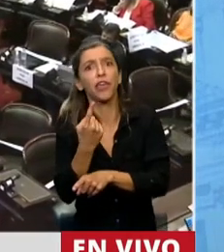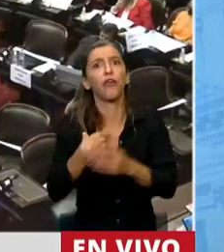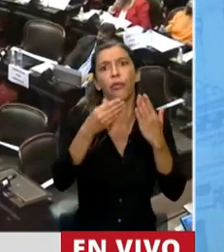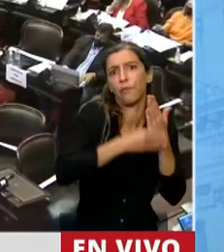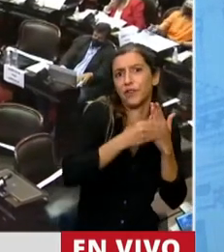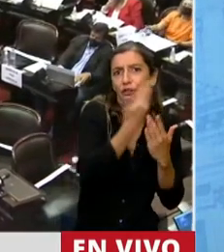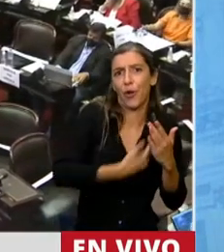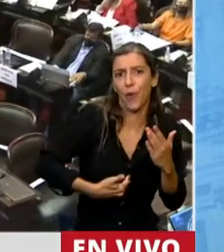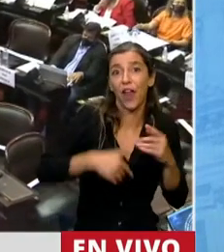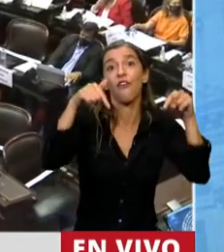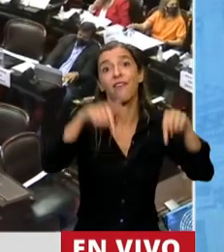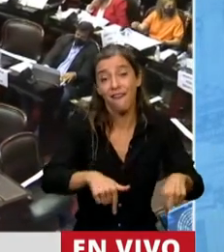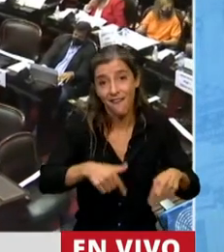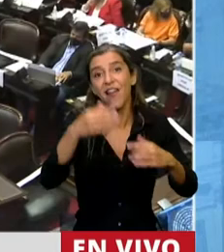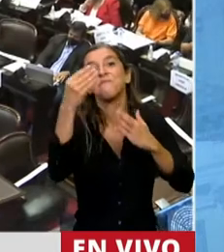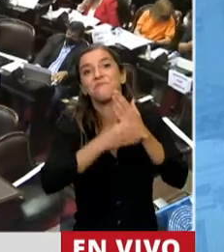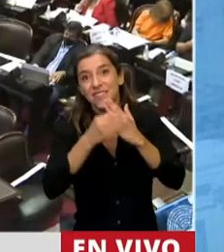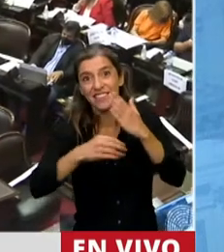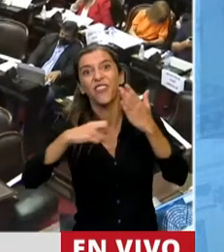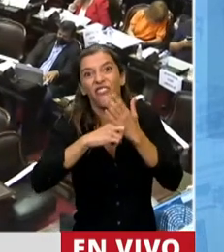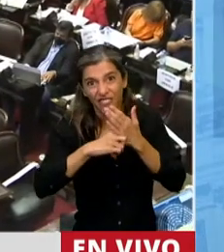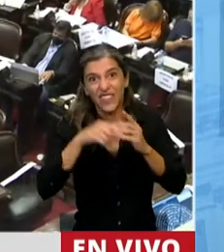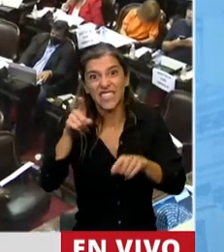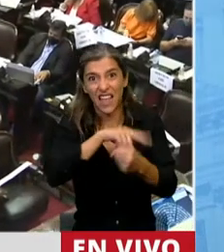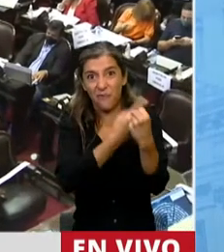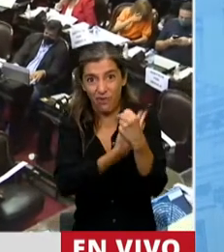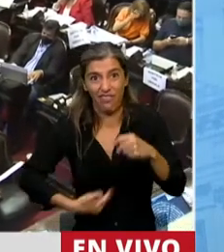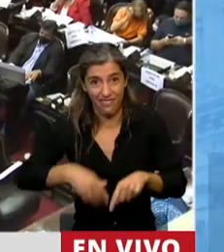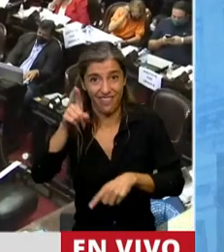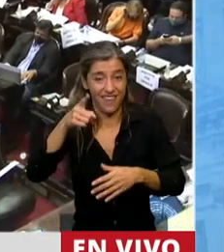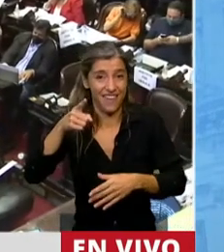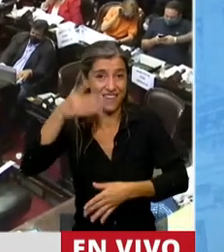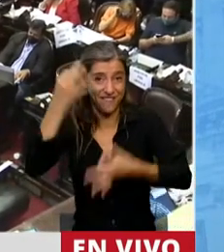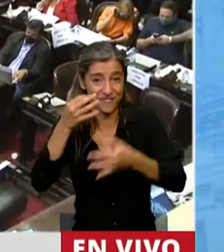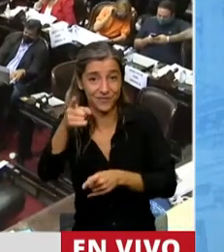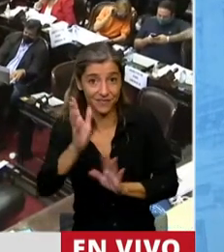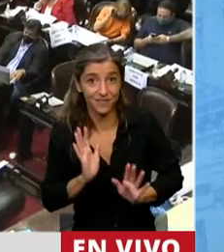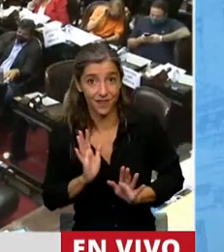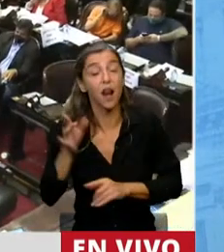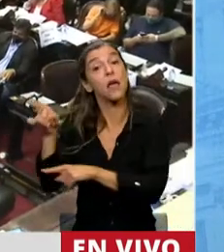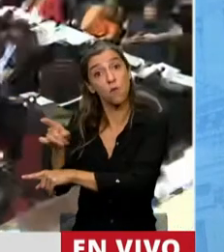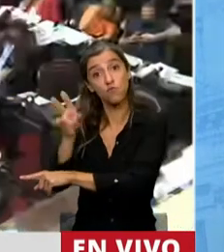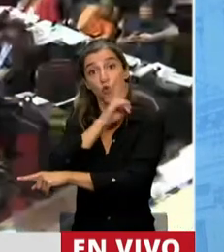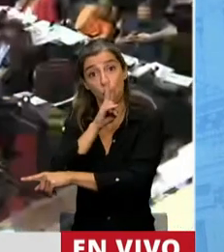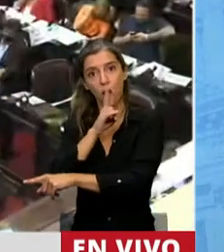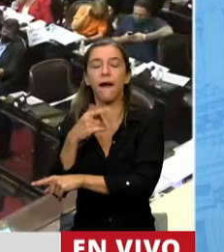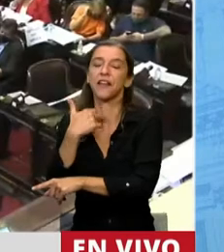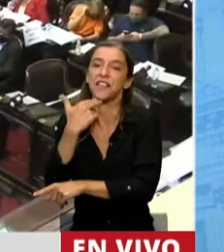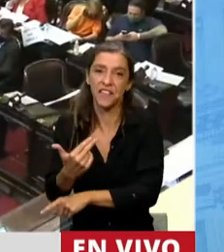ministro fiscal del Poder Judicial, el arquitecto de la impunidad en Tucumán. A esa mujer, a la hija, al